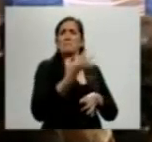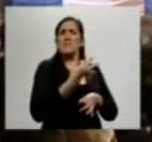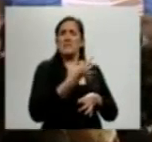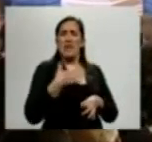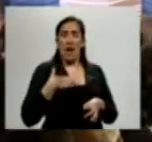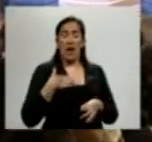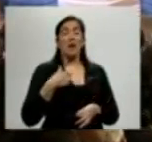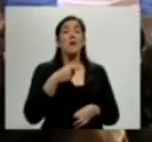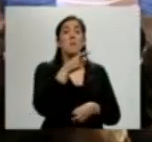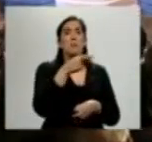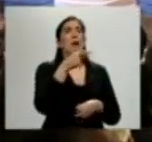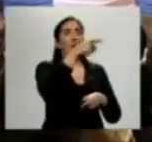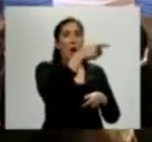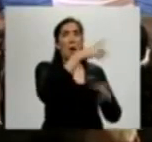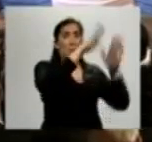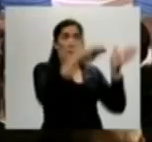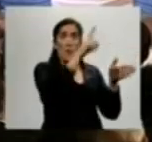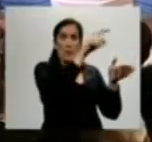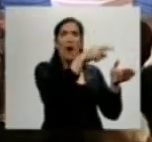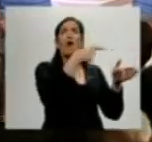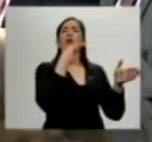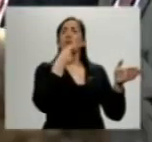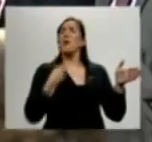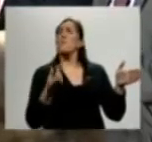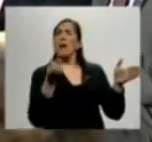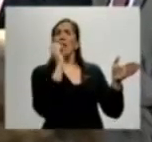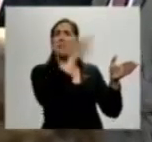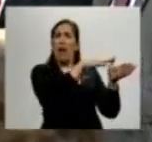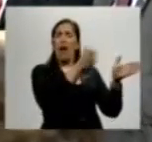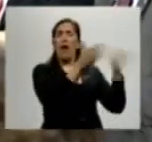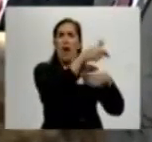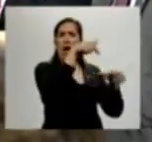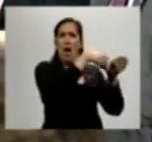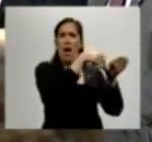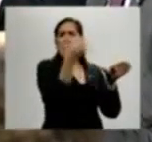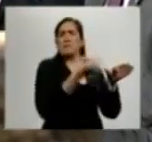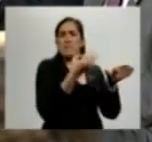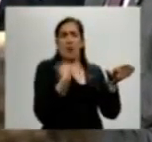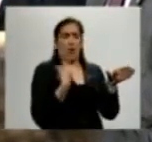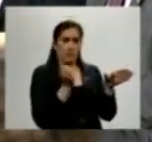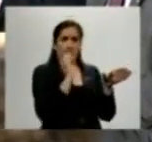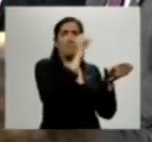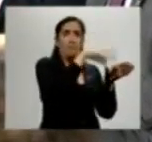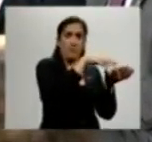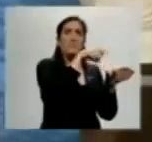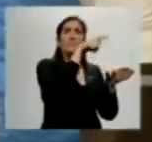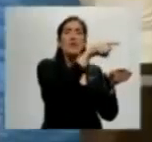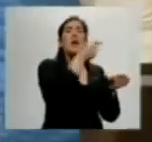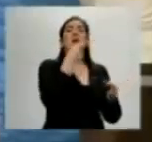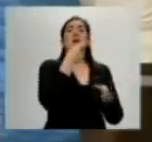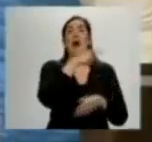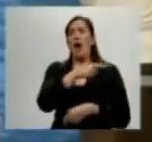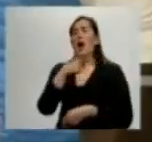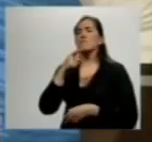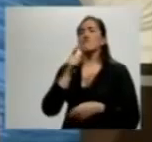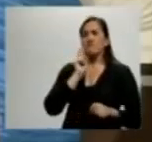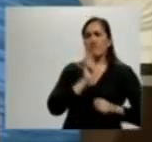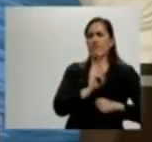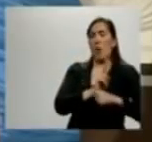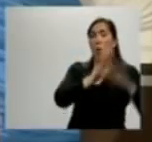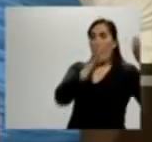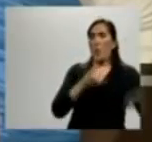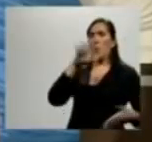el prestador de una caja de seguridad responde frente al usuario, o sea, frente al que estuvo, pone en la caja, por la idoneidad de la